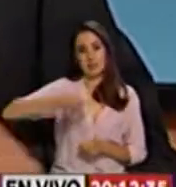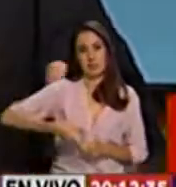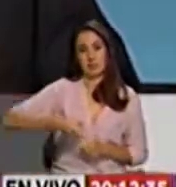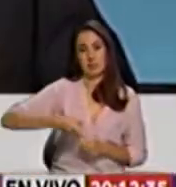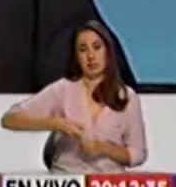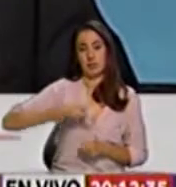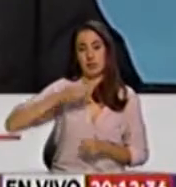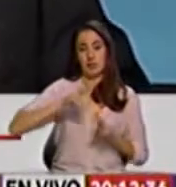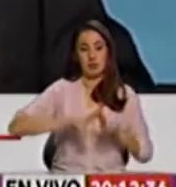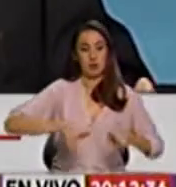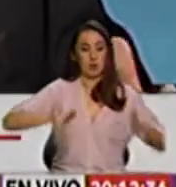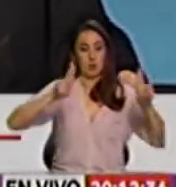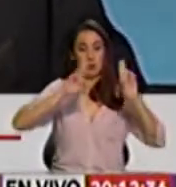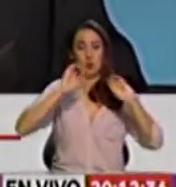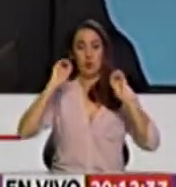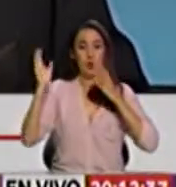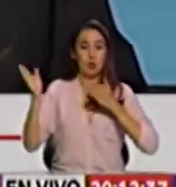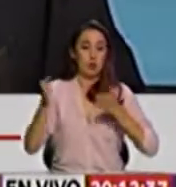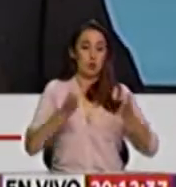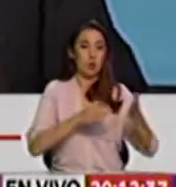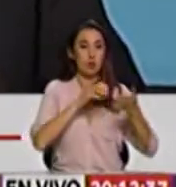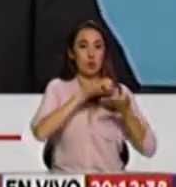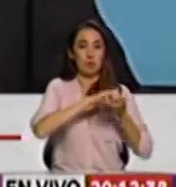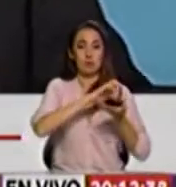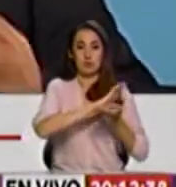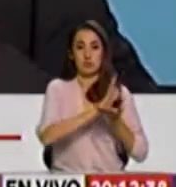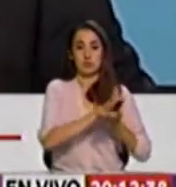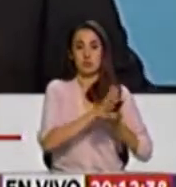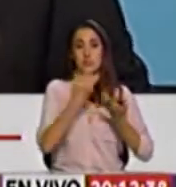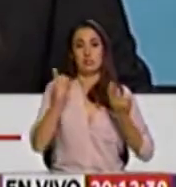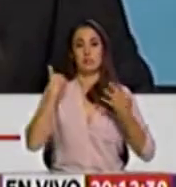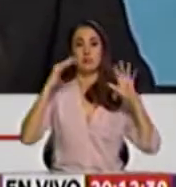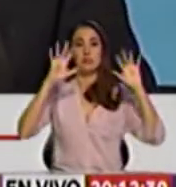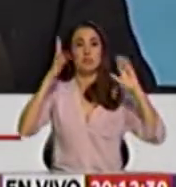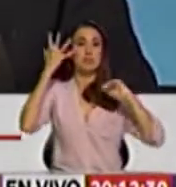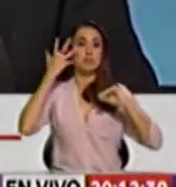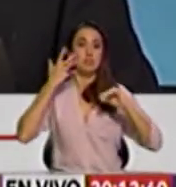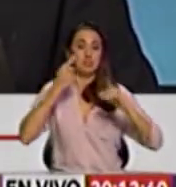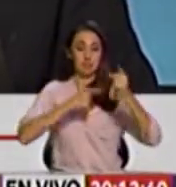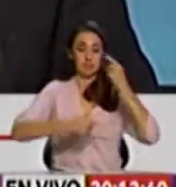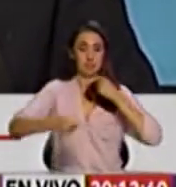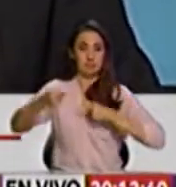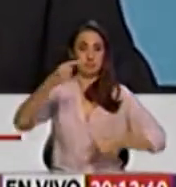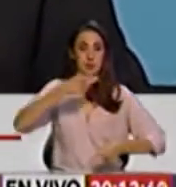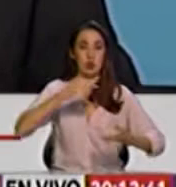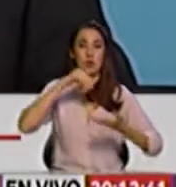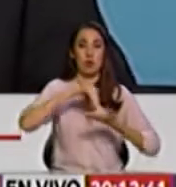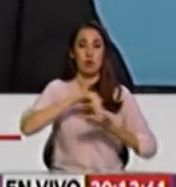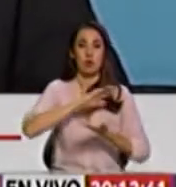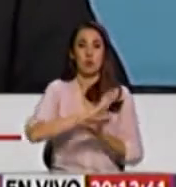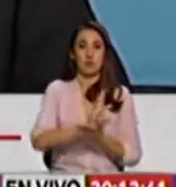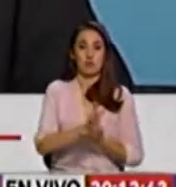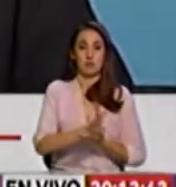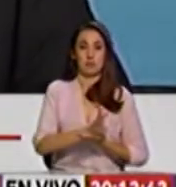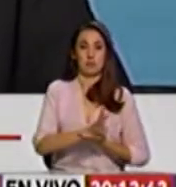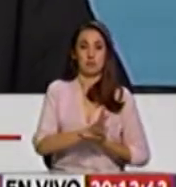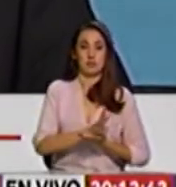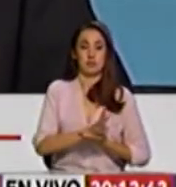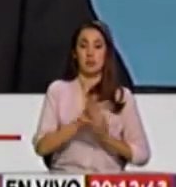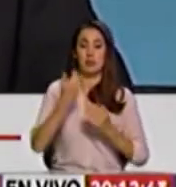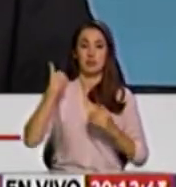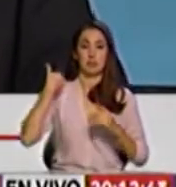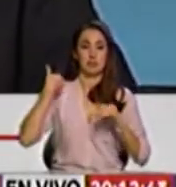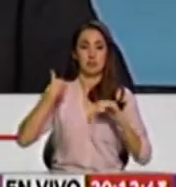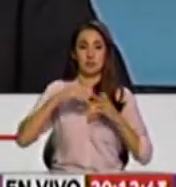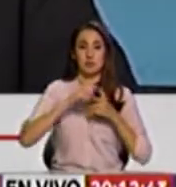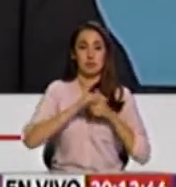o enviarse al Ejecutivo. Si se le envía al Ejecutivo son 10 días, uh-huh, y de vuelta otra vez a la Asamblea Nacional, y allí inmediatamente tendremos que actuar.